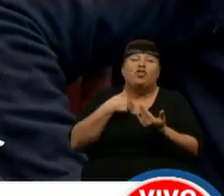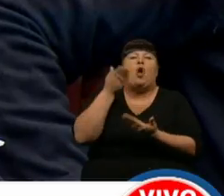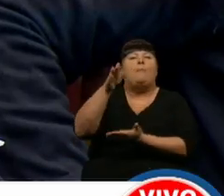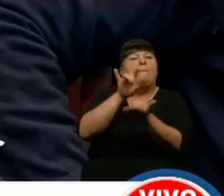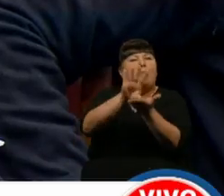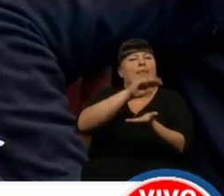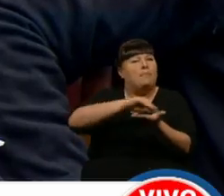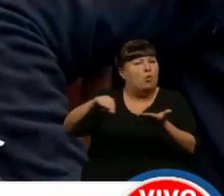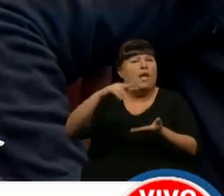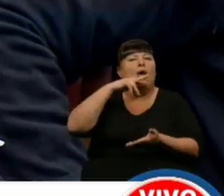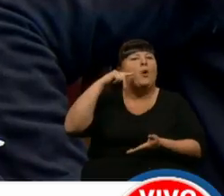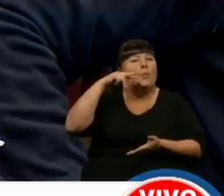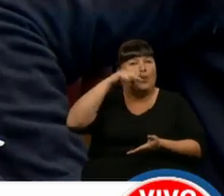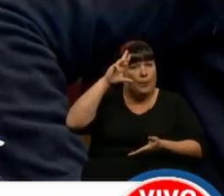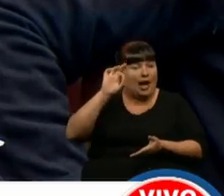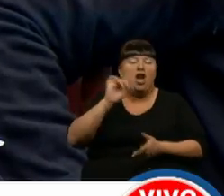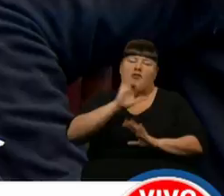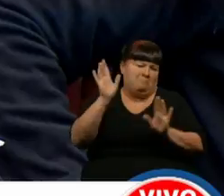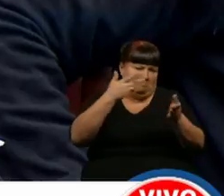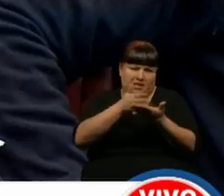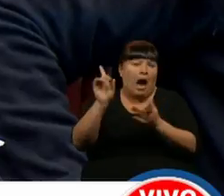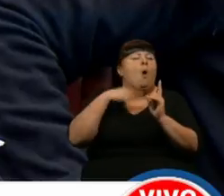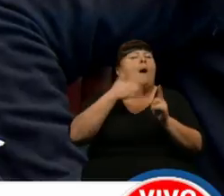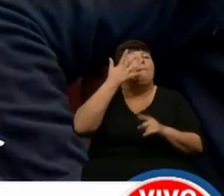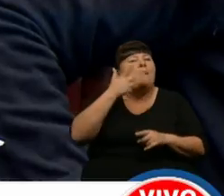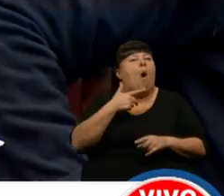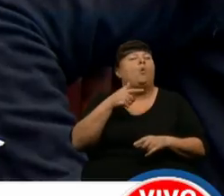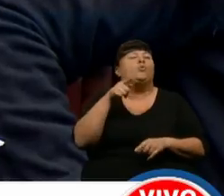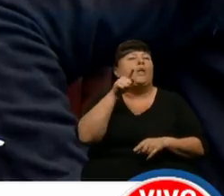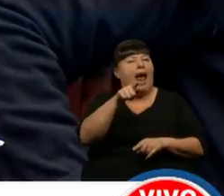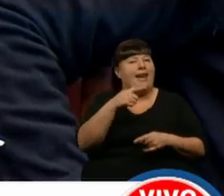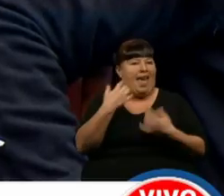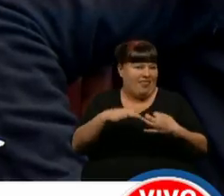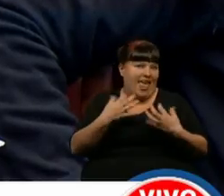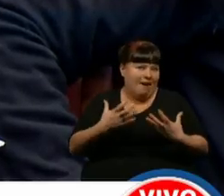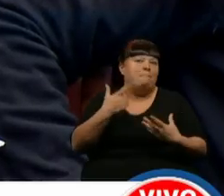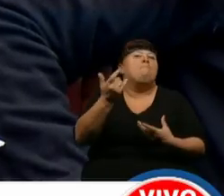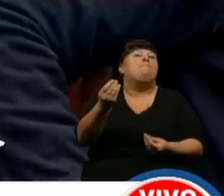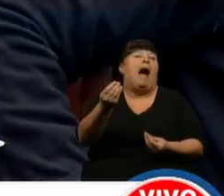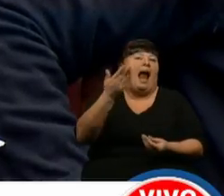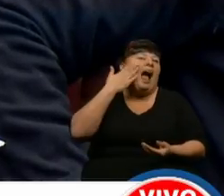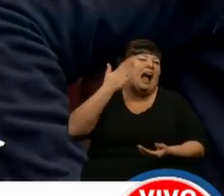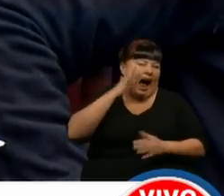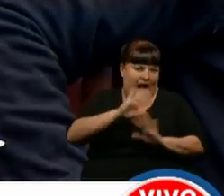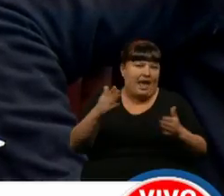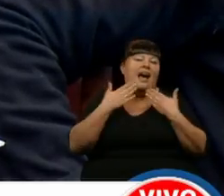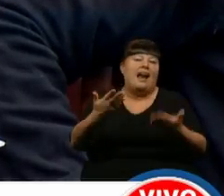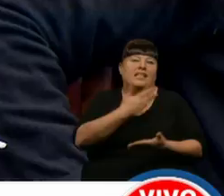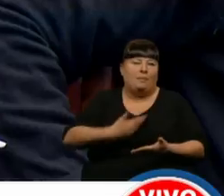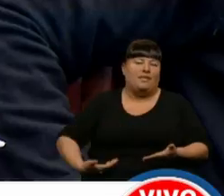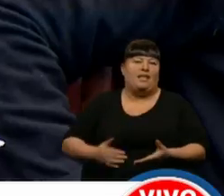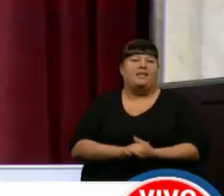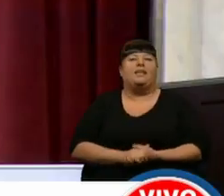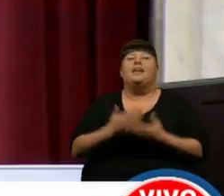pedido de expulsión de diputado vivero me hubiera gustado que hubiera té que hubiera tenido lo que tenía que tener para dar la cara gracias presidente